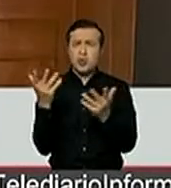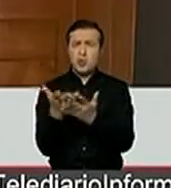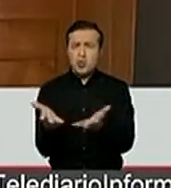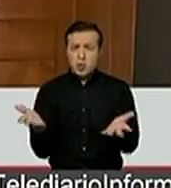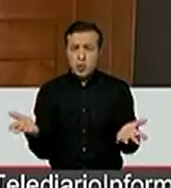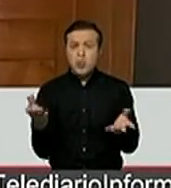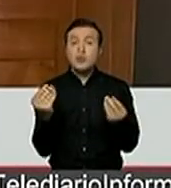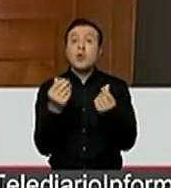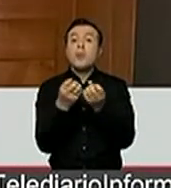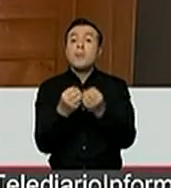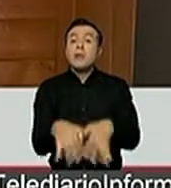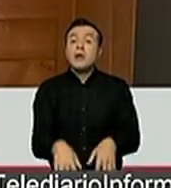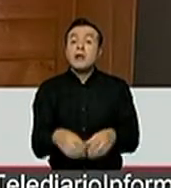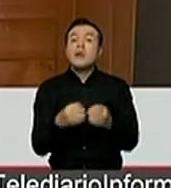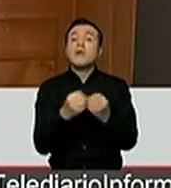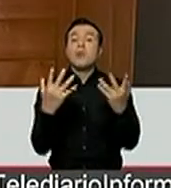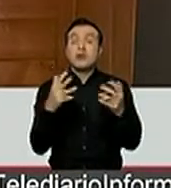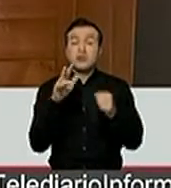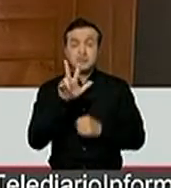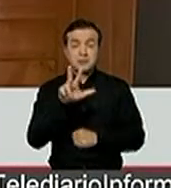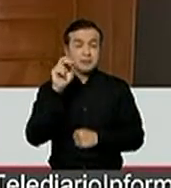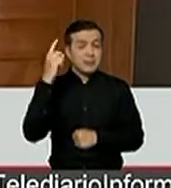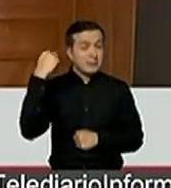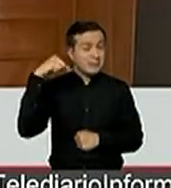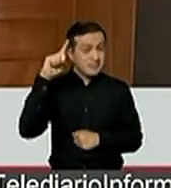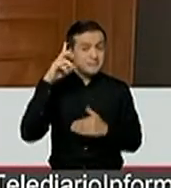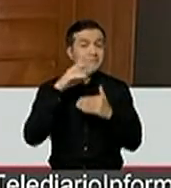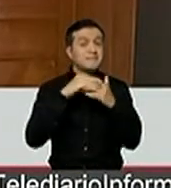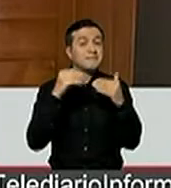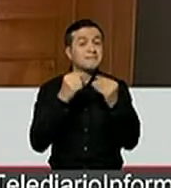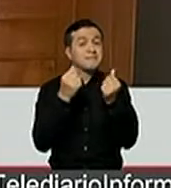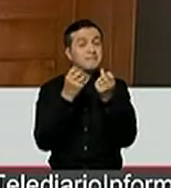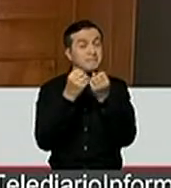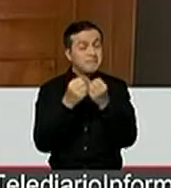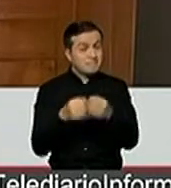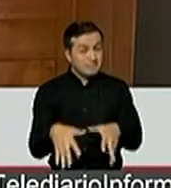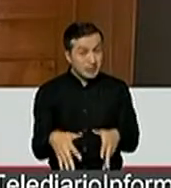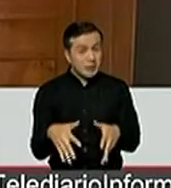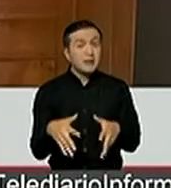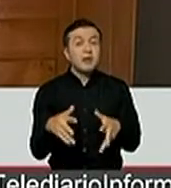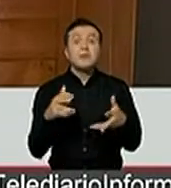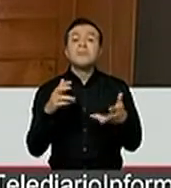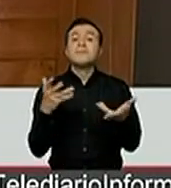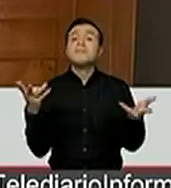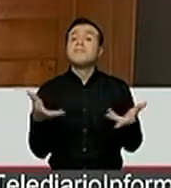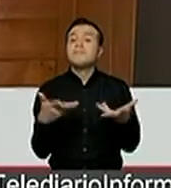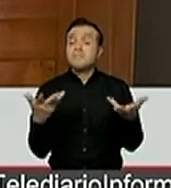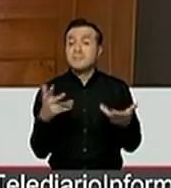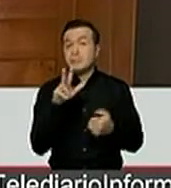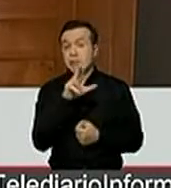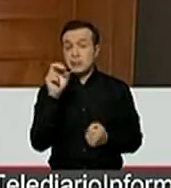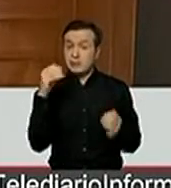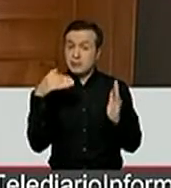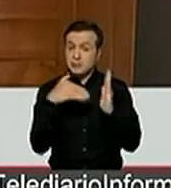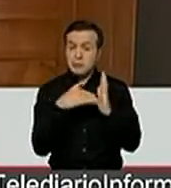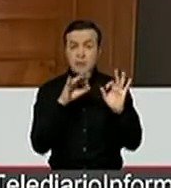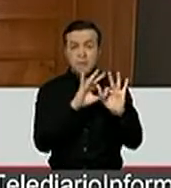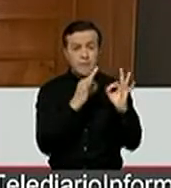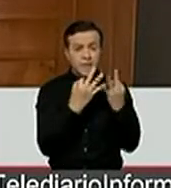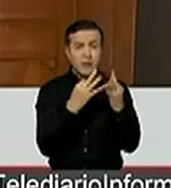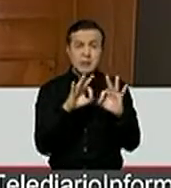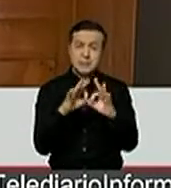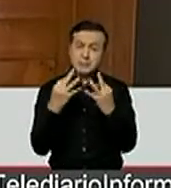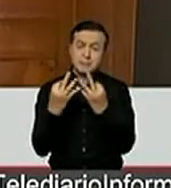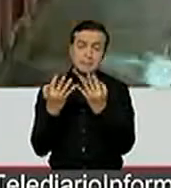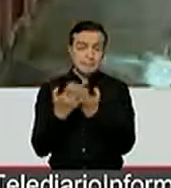una pérdida del sector de más de 30 millones de dólares, que afecta directamente a 300.000 familias ligadas